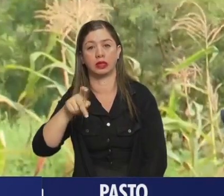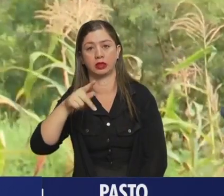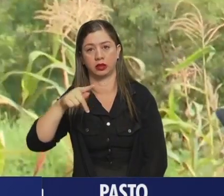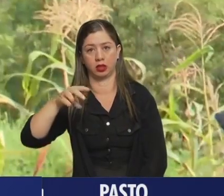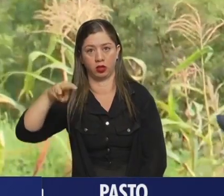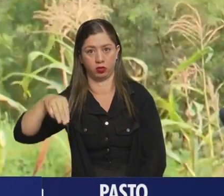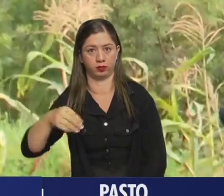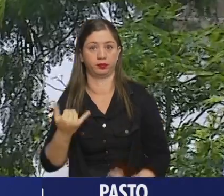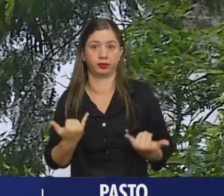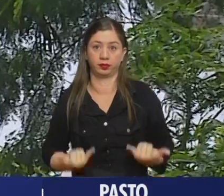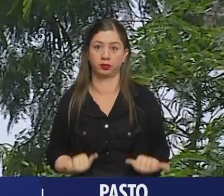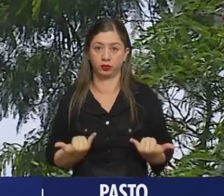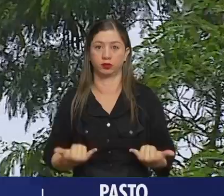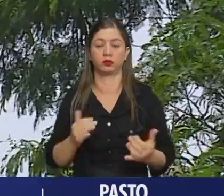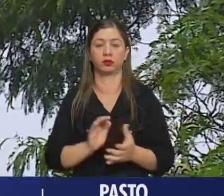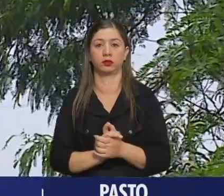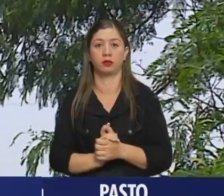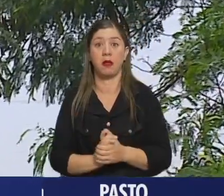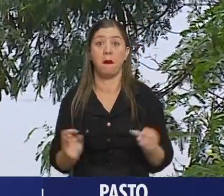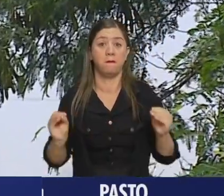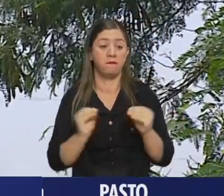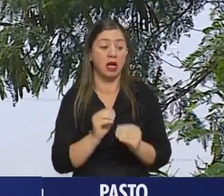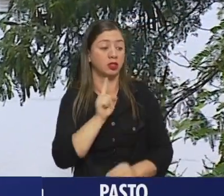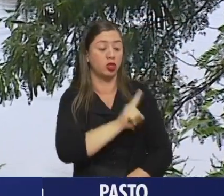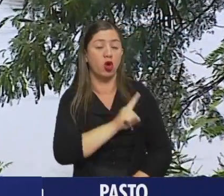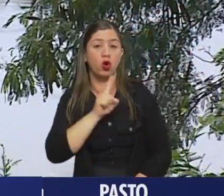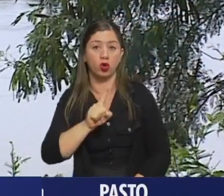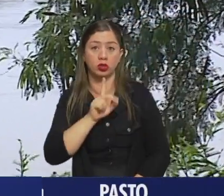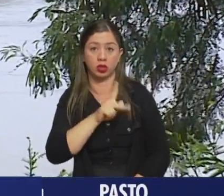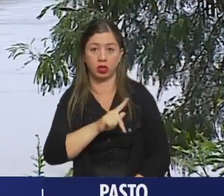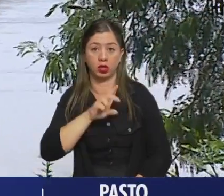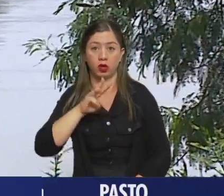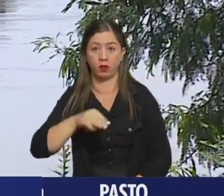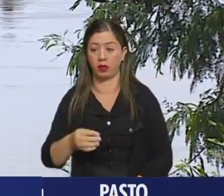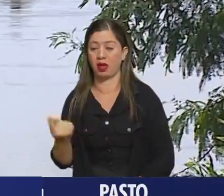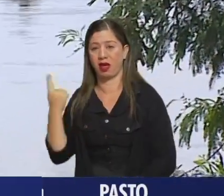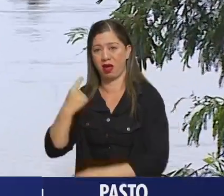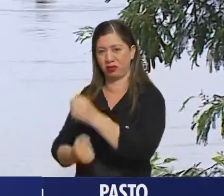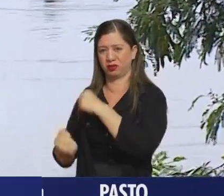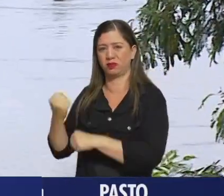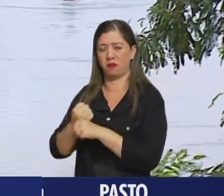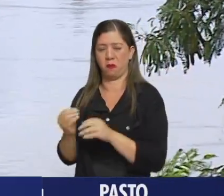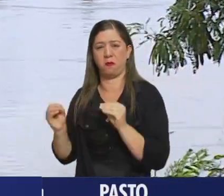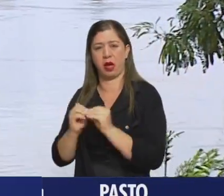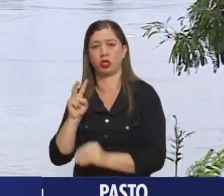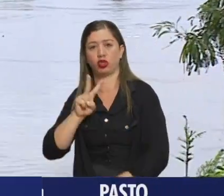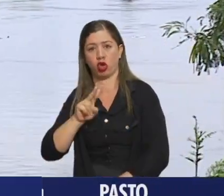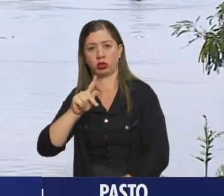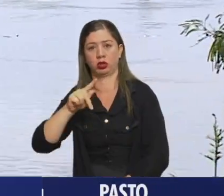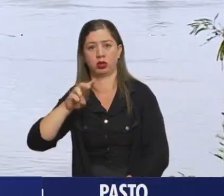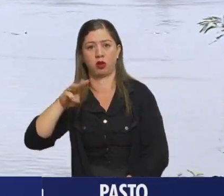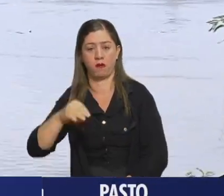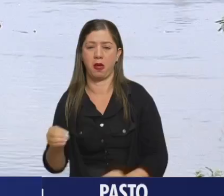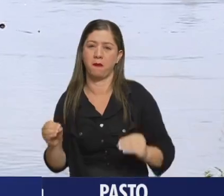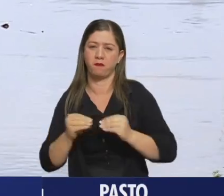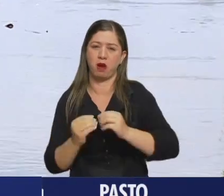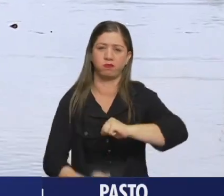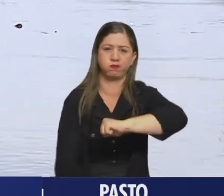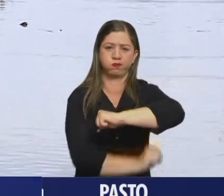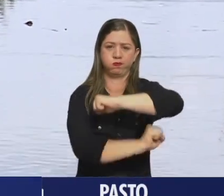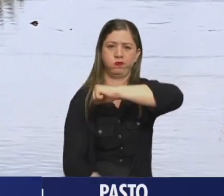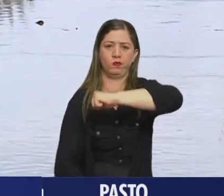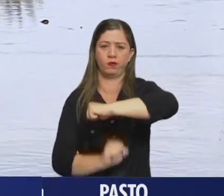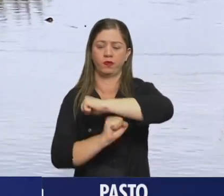si bien hoy estamos recibiendo más de 11 kilómetros, el año pasado recibimos otros 2 kilómetros y en total hemos reforzado